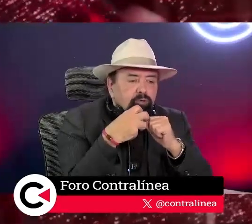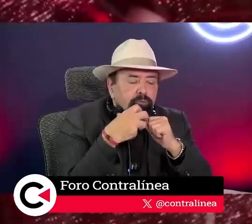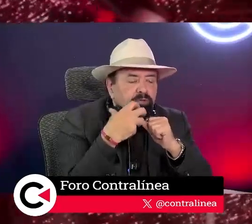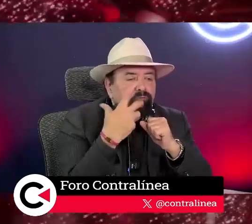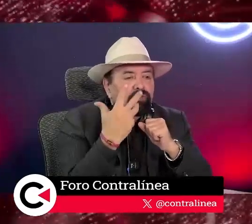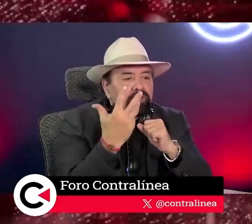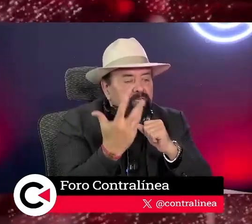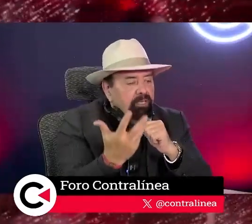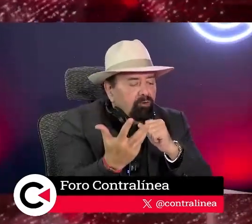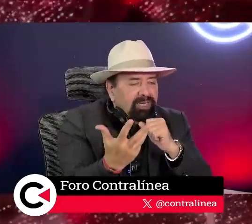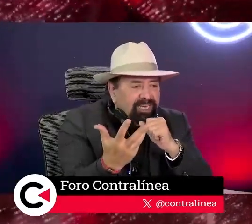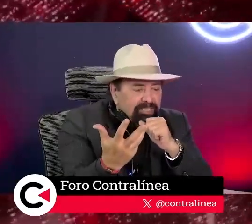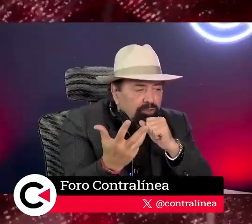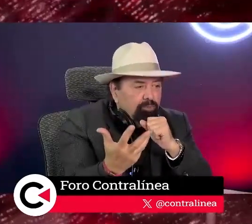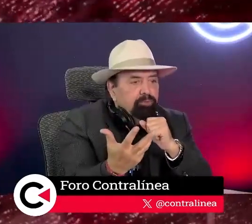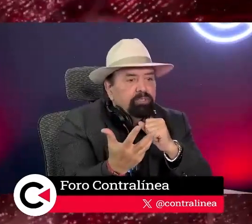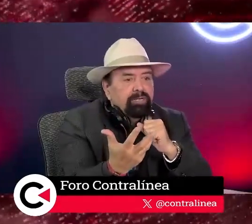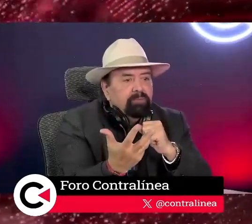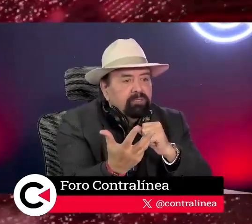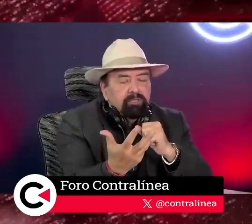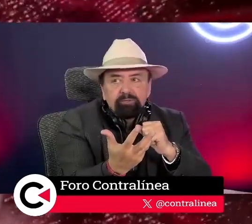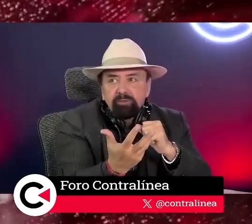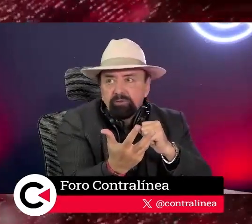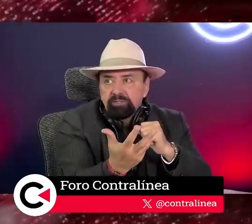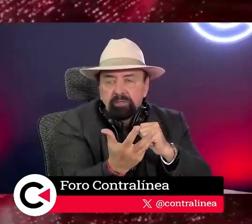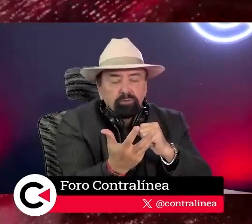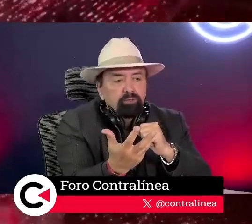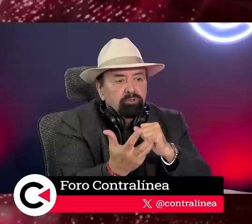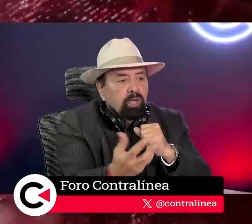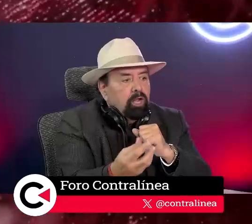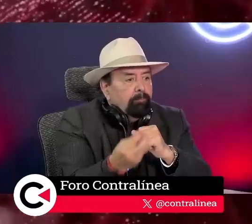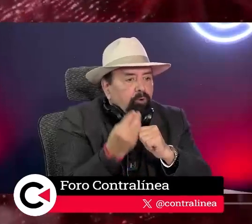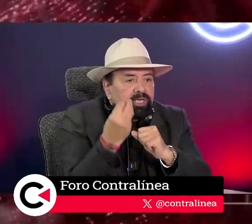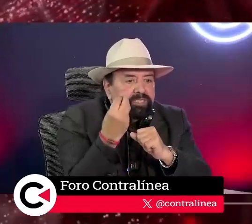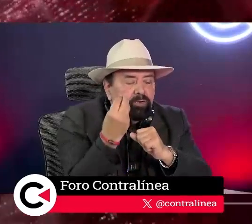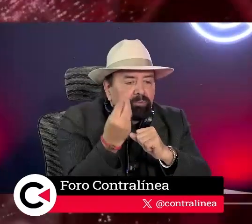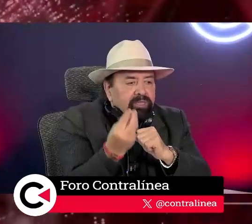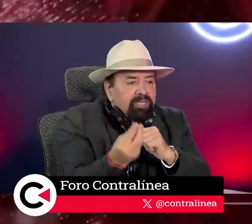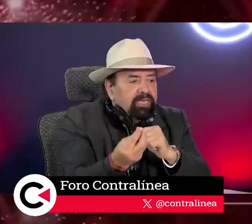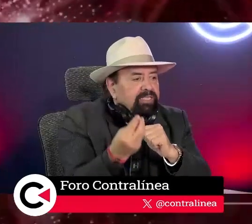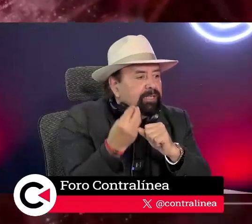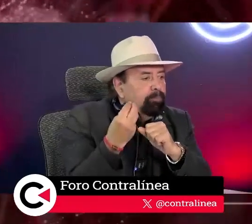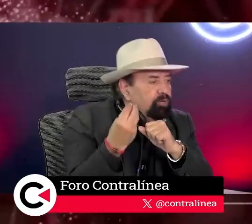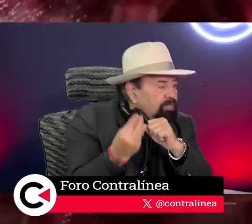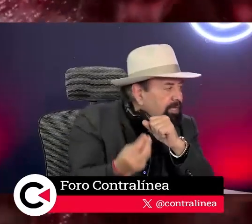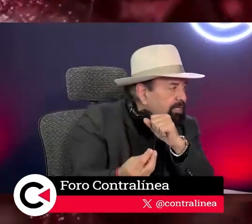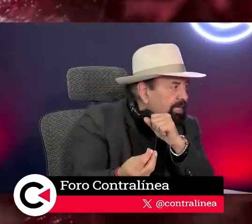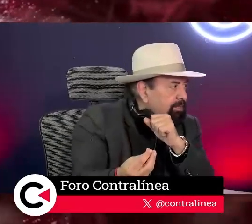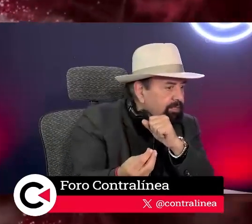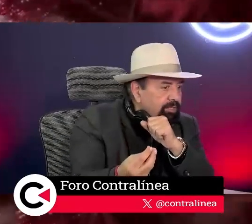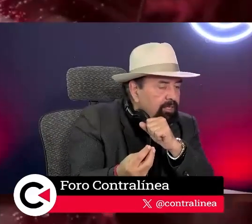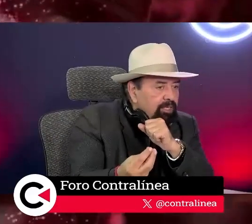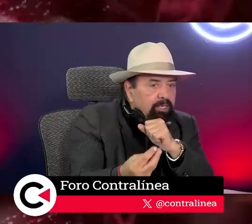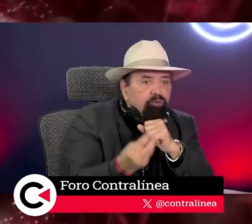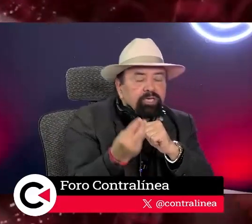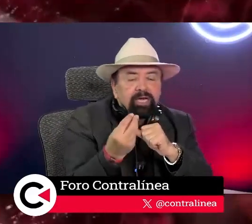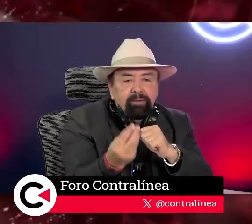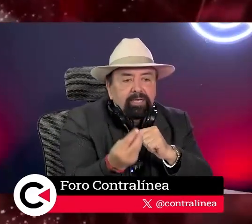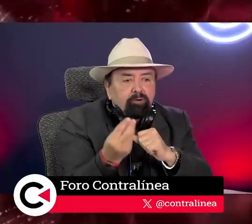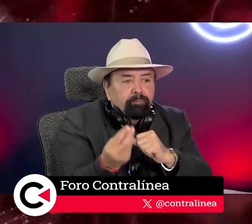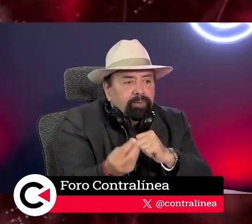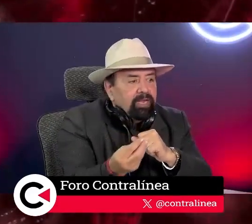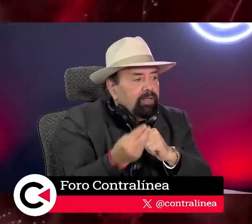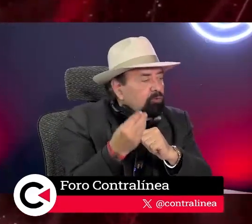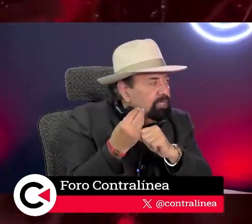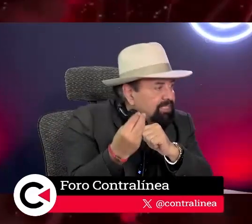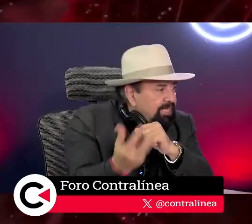el consumo de fentanilo creció brutalmente dentro de los Estados Unidos porque se lo vendían hasta por internet y lo